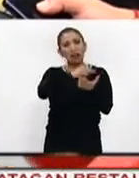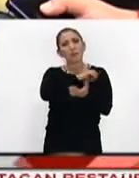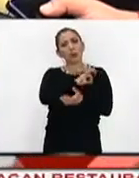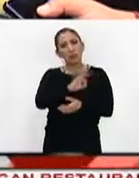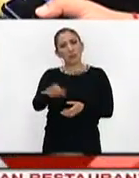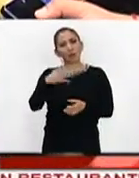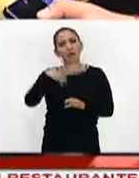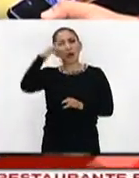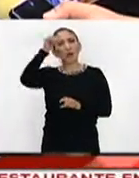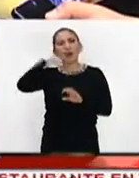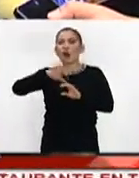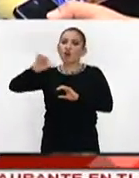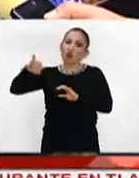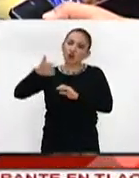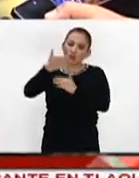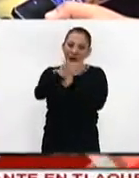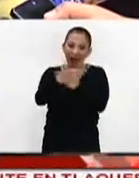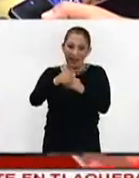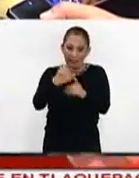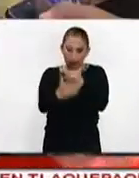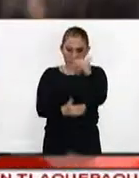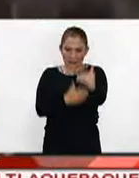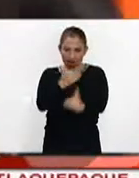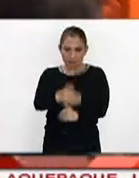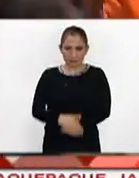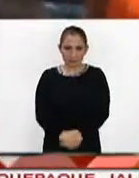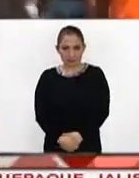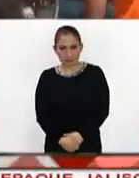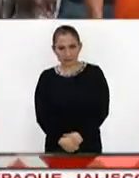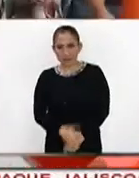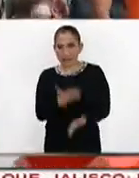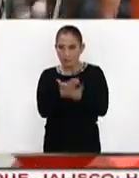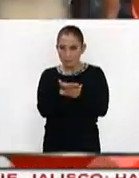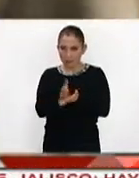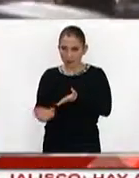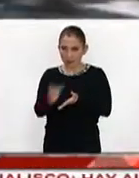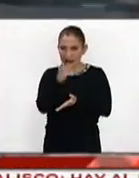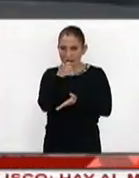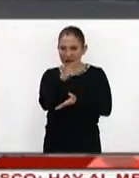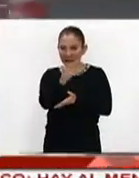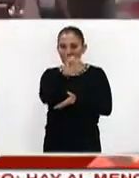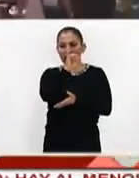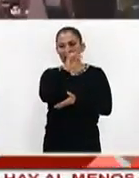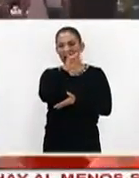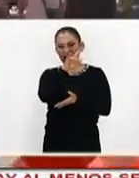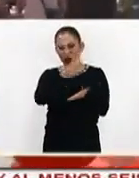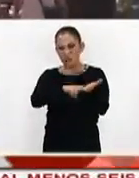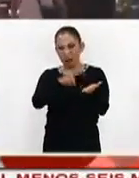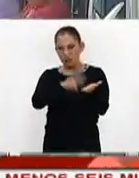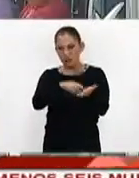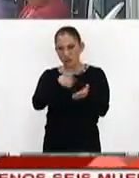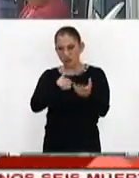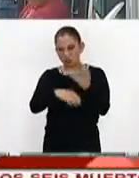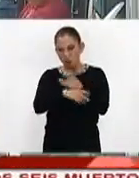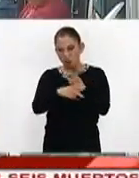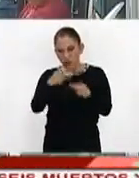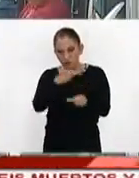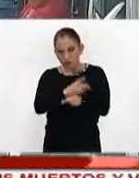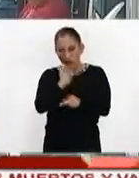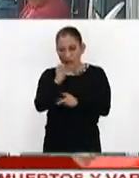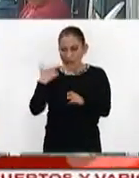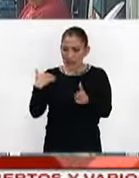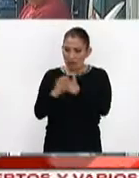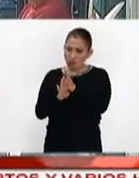podemos ponernos de acuerdo en un paquete de avances. Por otra parte, dijo que la inflación de 5.5% registrada en enero